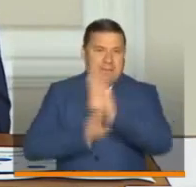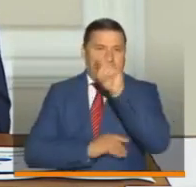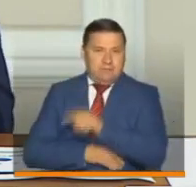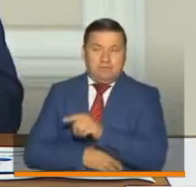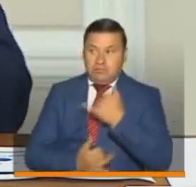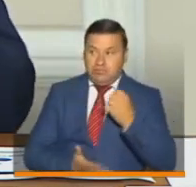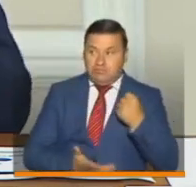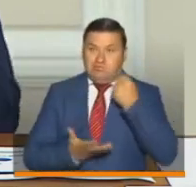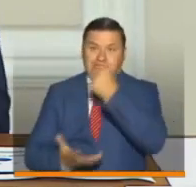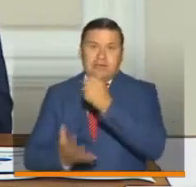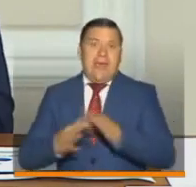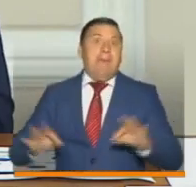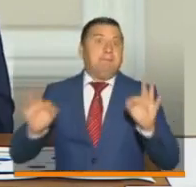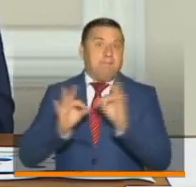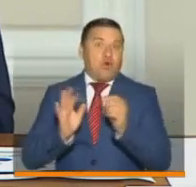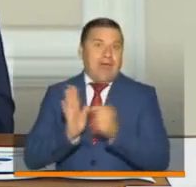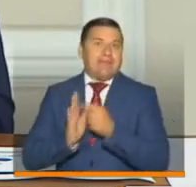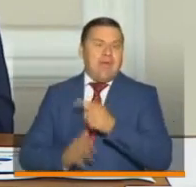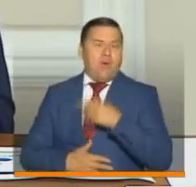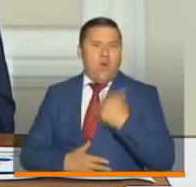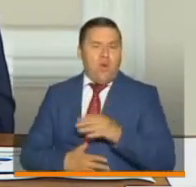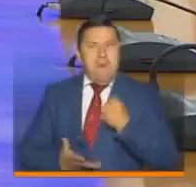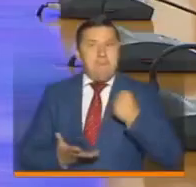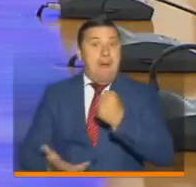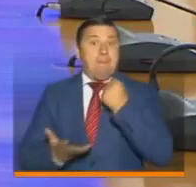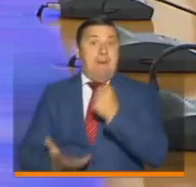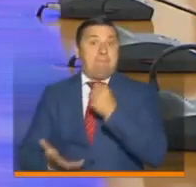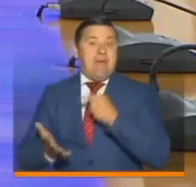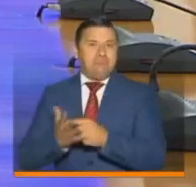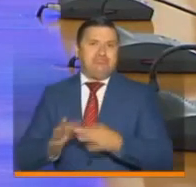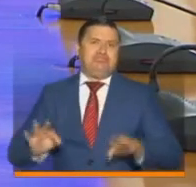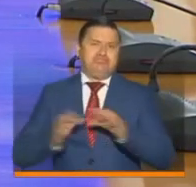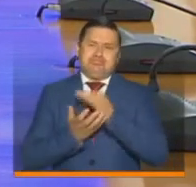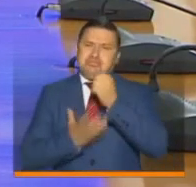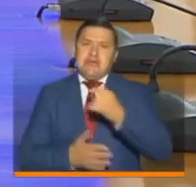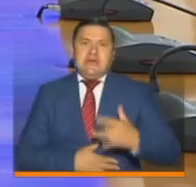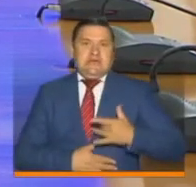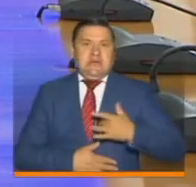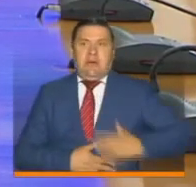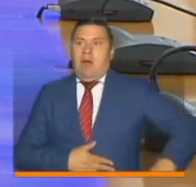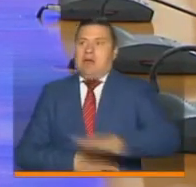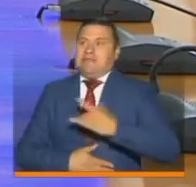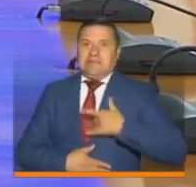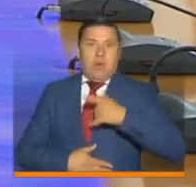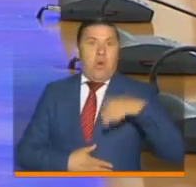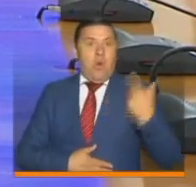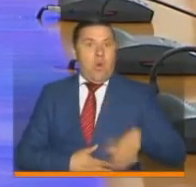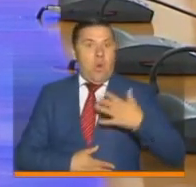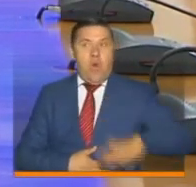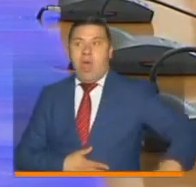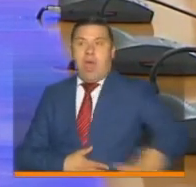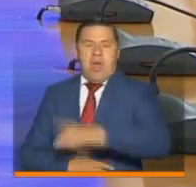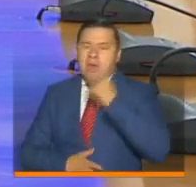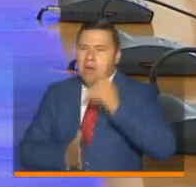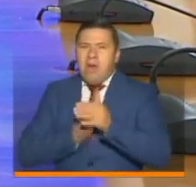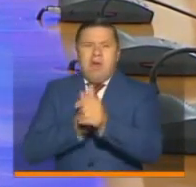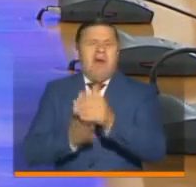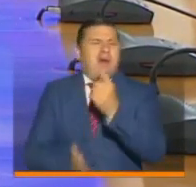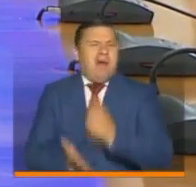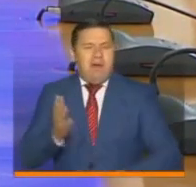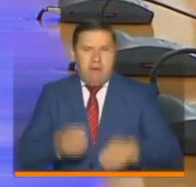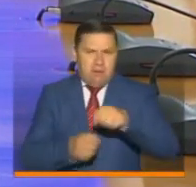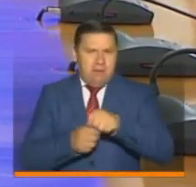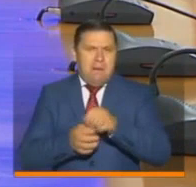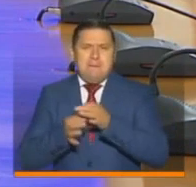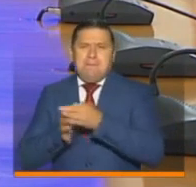sido un presupuesto que tiene un énfasis importante en la inversión y esa inversión se siente en las regiones y tiene también una orientación,